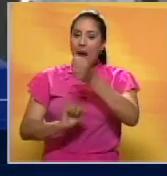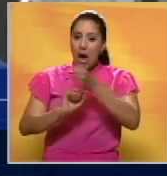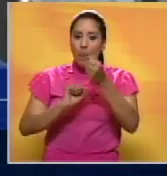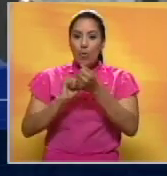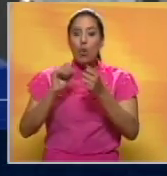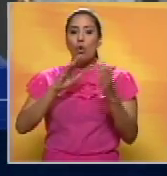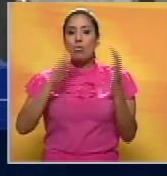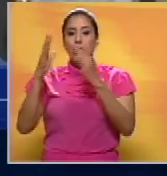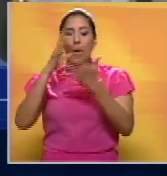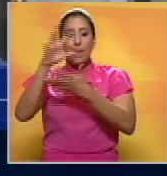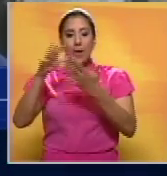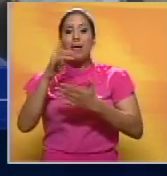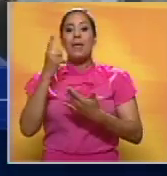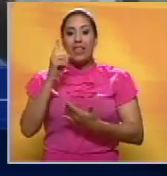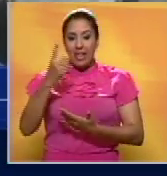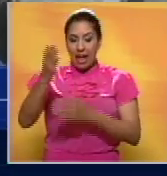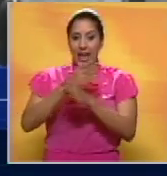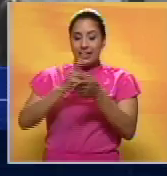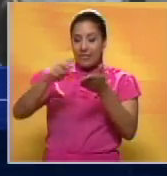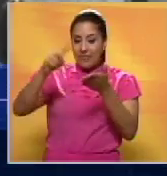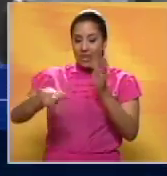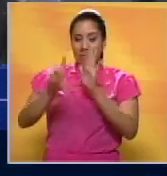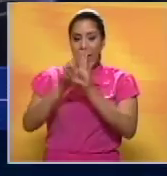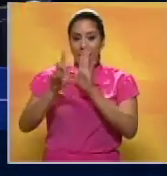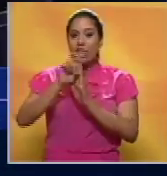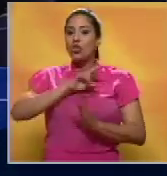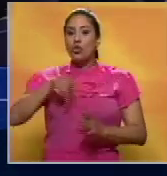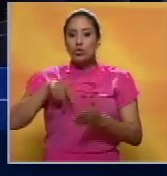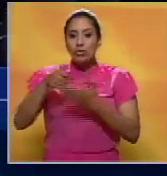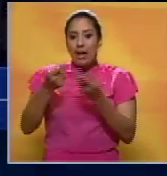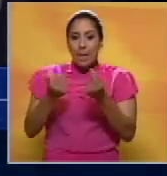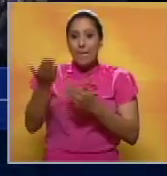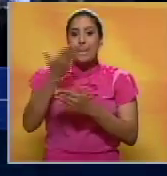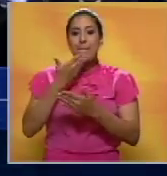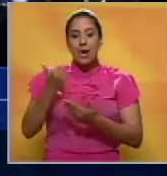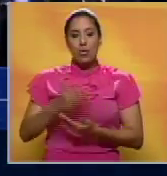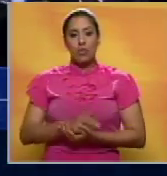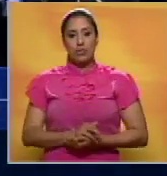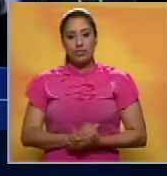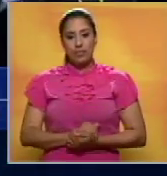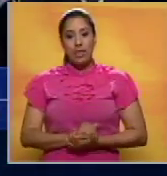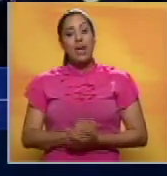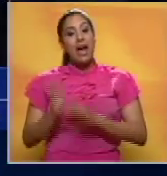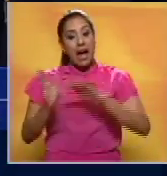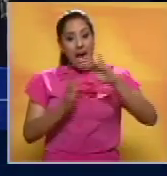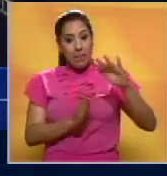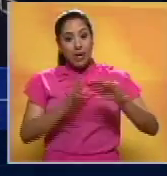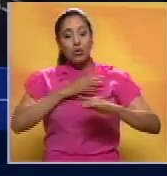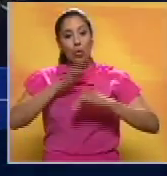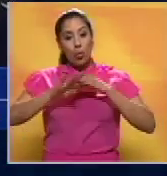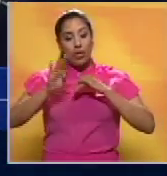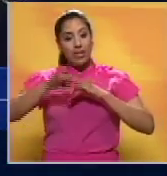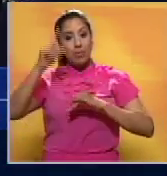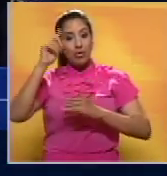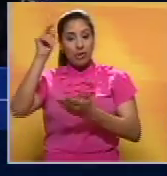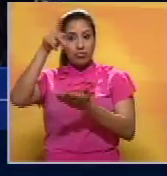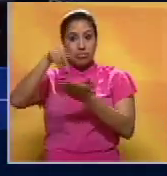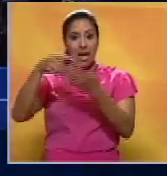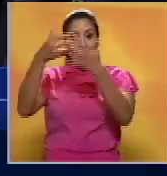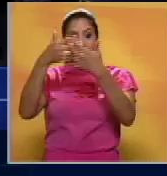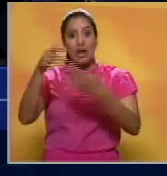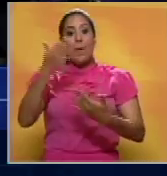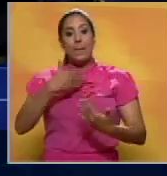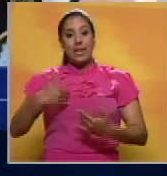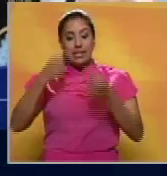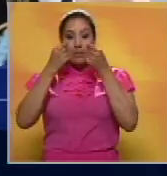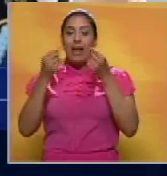el posconflicto, ya había firmado la ley que nos da más recursos. Como parte de su último día en el país, el mandatario